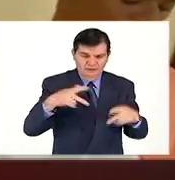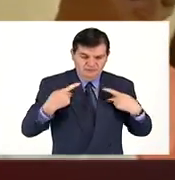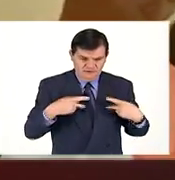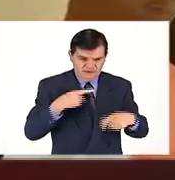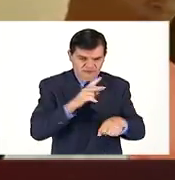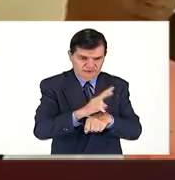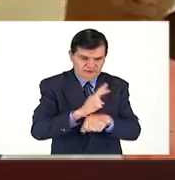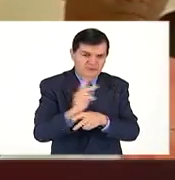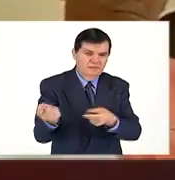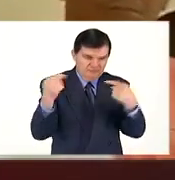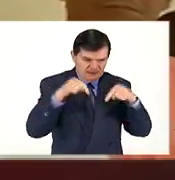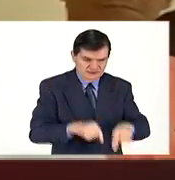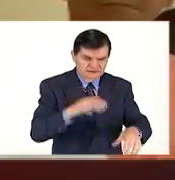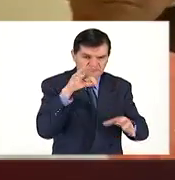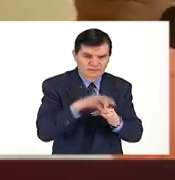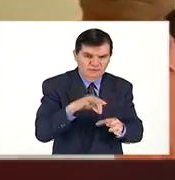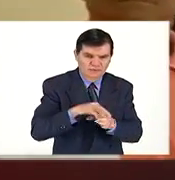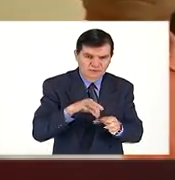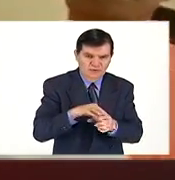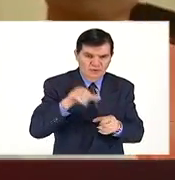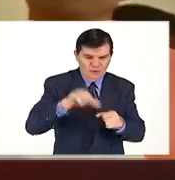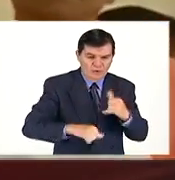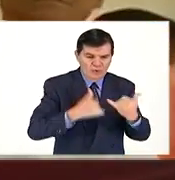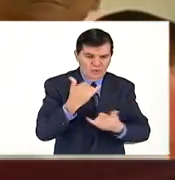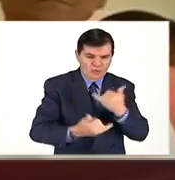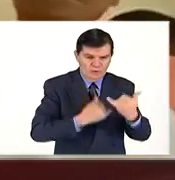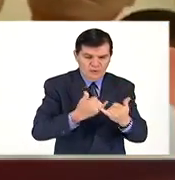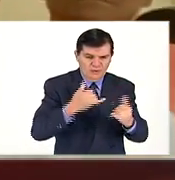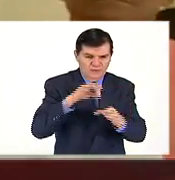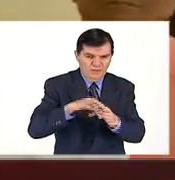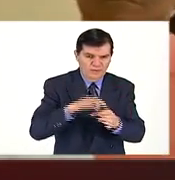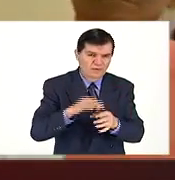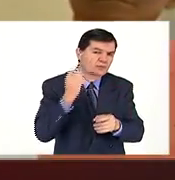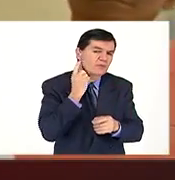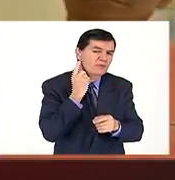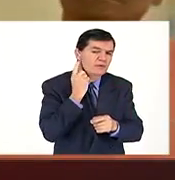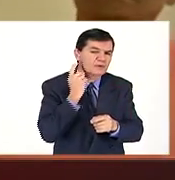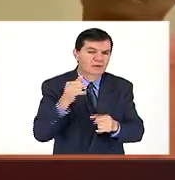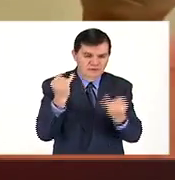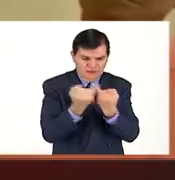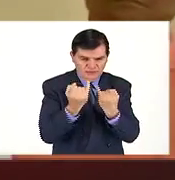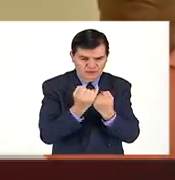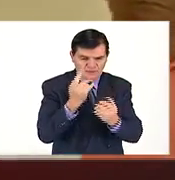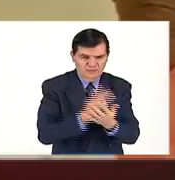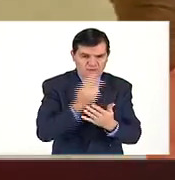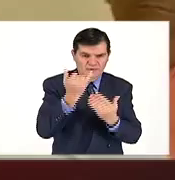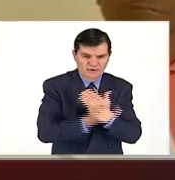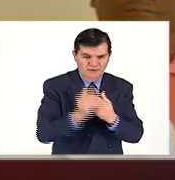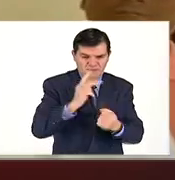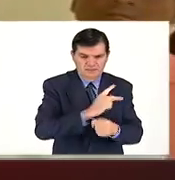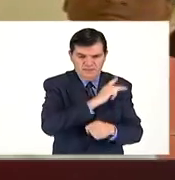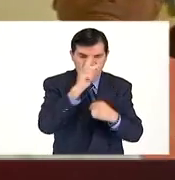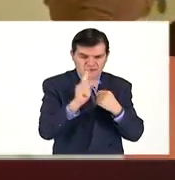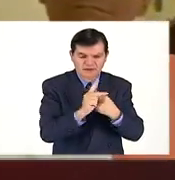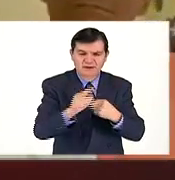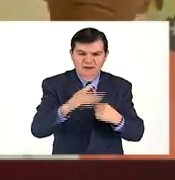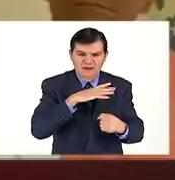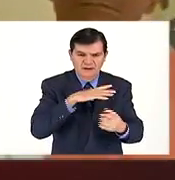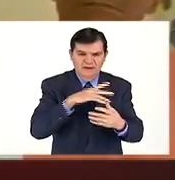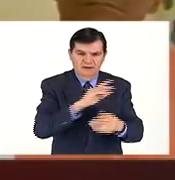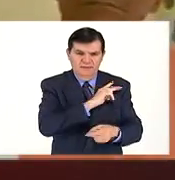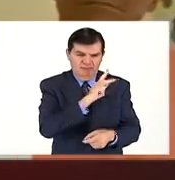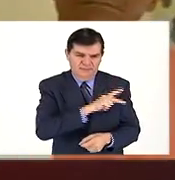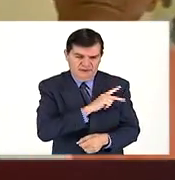a que salga a votar. Hoy no está en juego simplemente unas elecciones de diputados, sino que es un proyecto de país, un proyecto de una